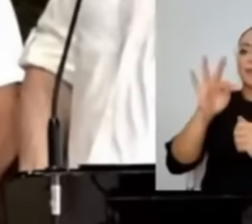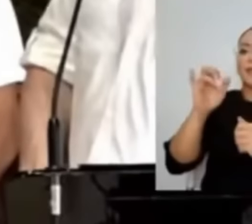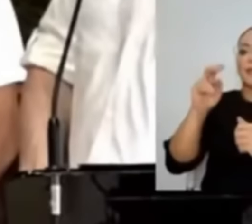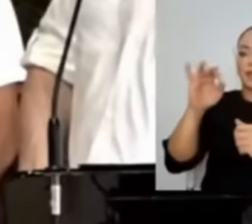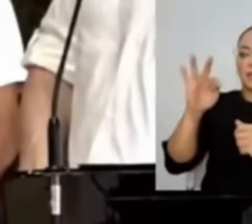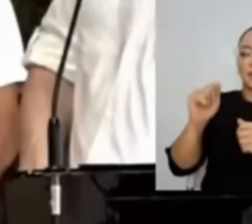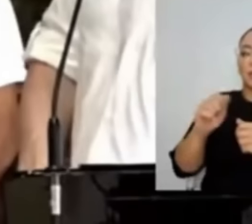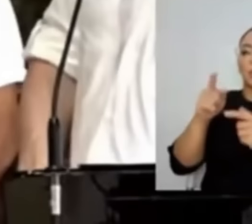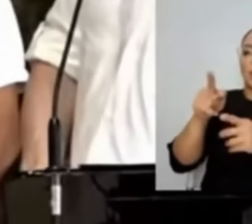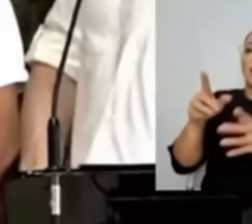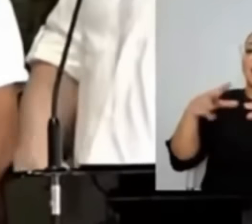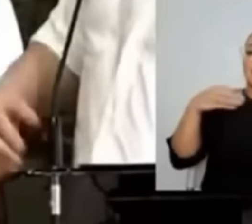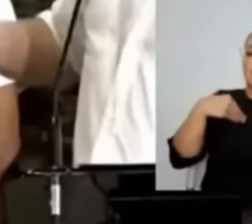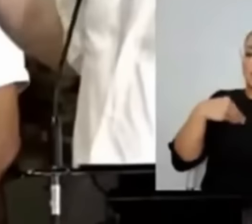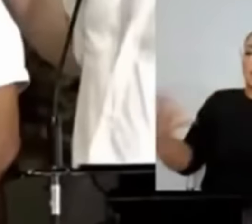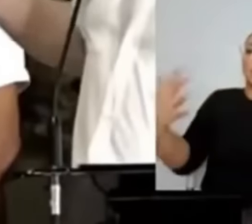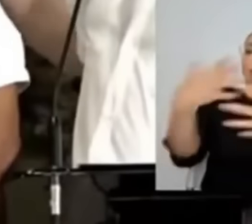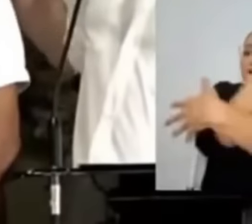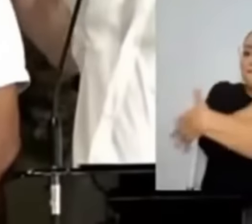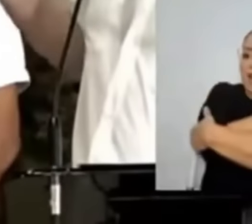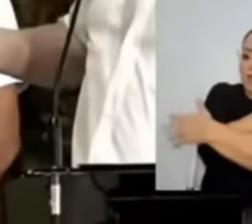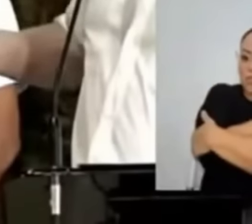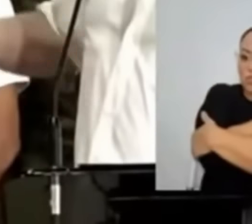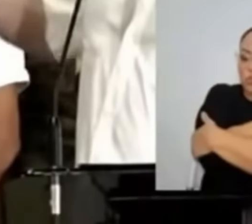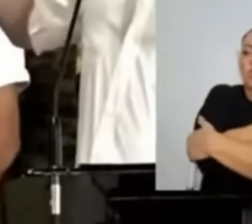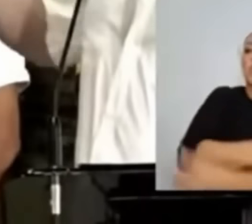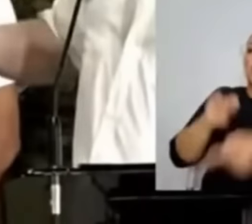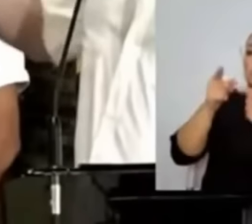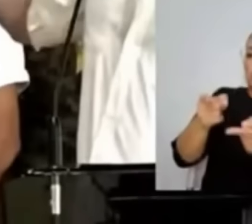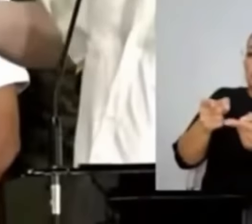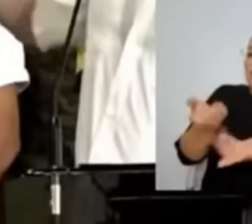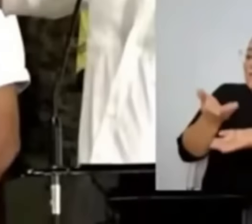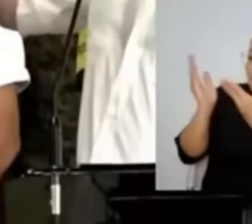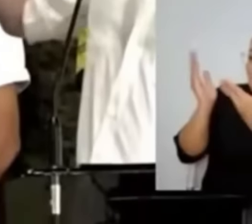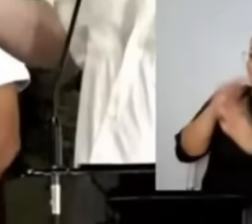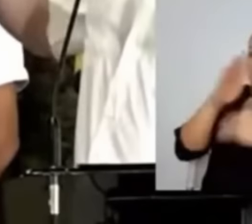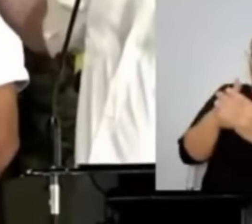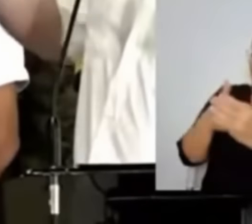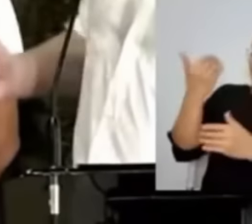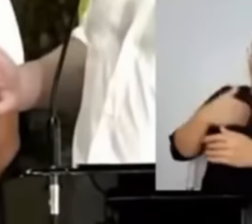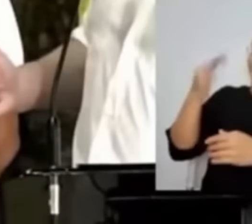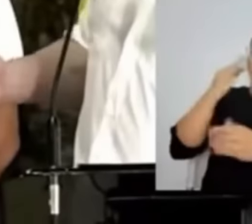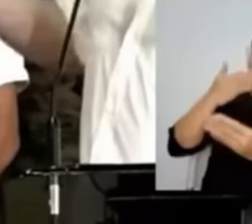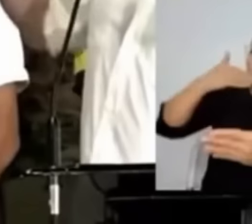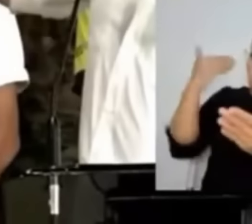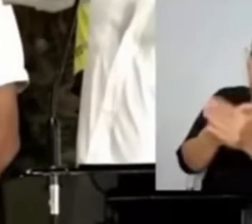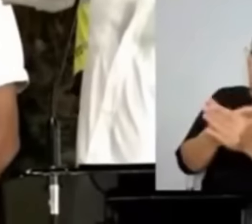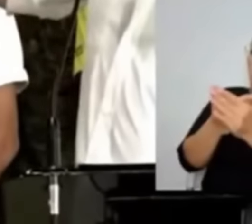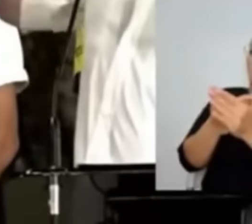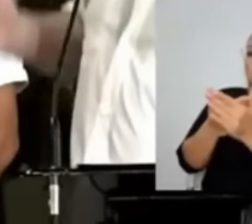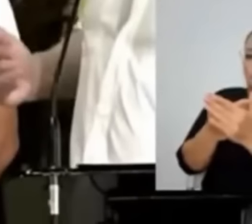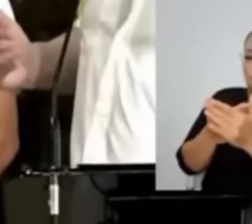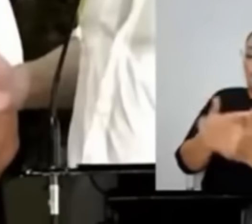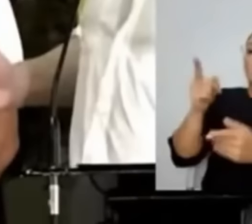me acepte un abrazo para que usted se lo vaya a dar a todos los hombres y mujeres buenos de